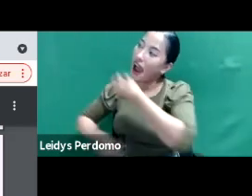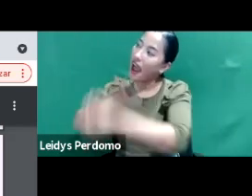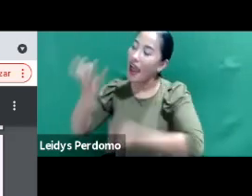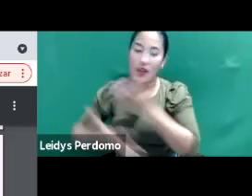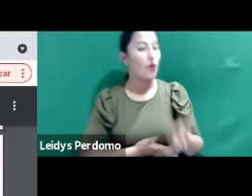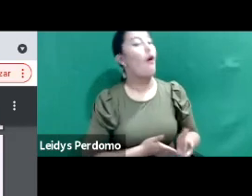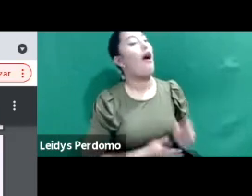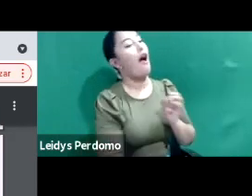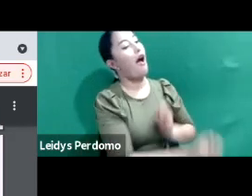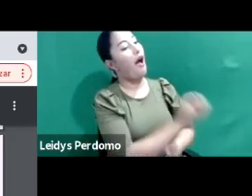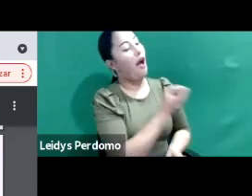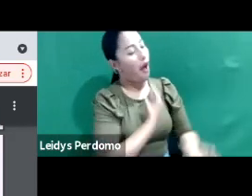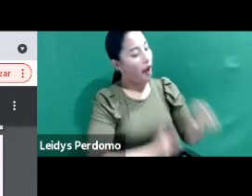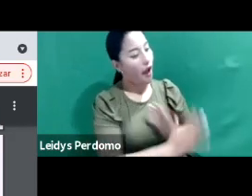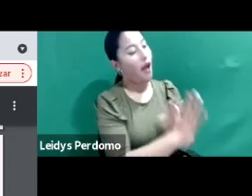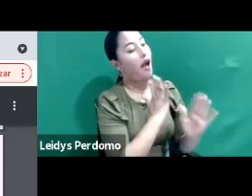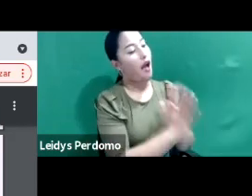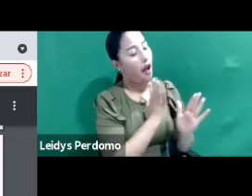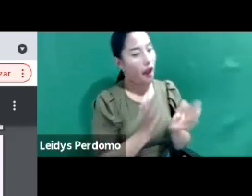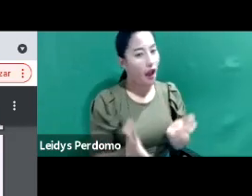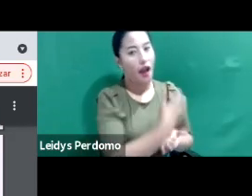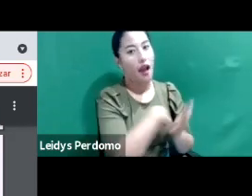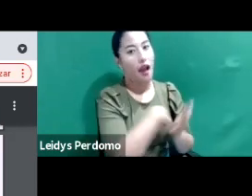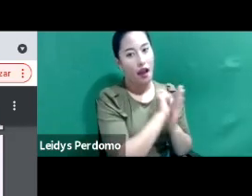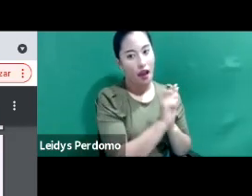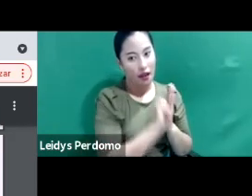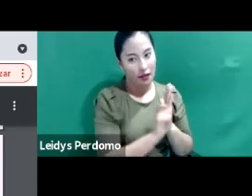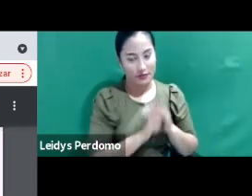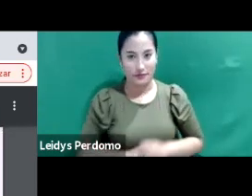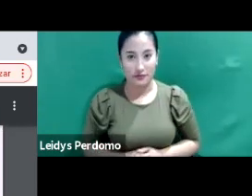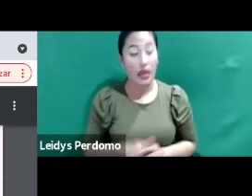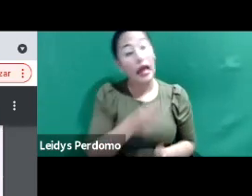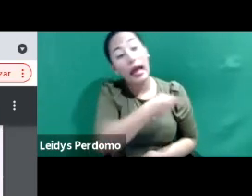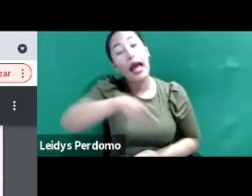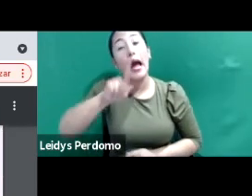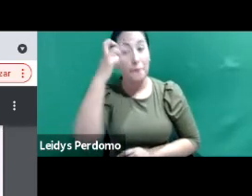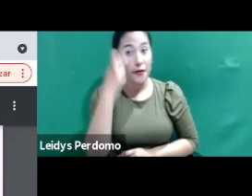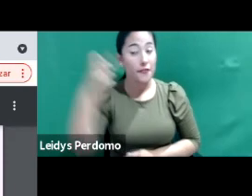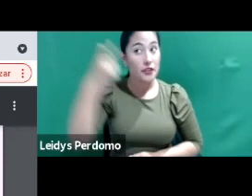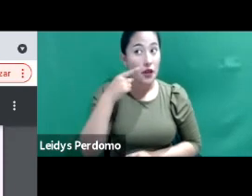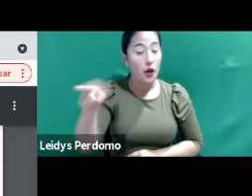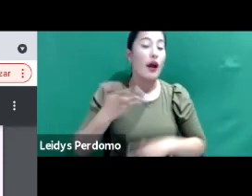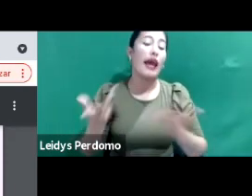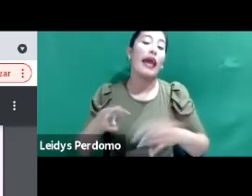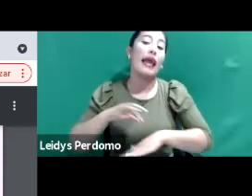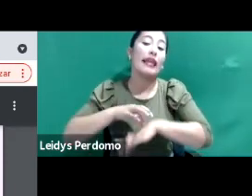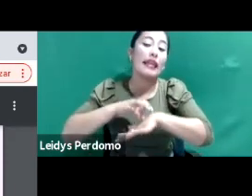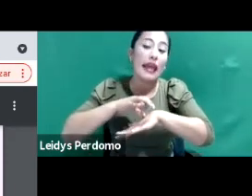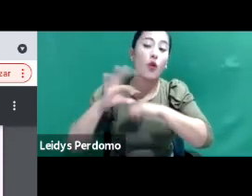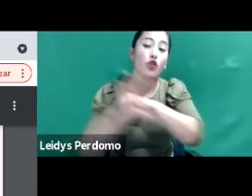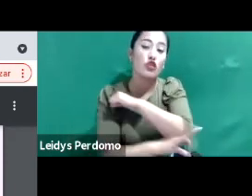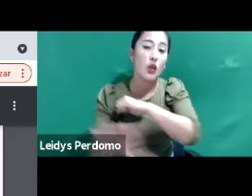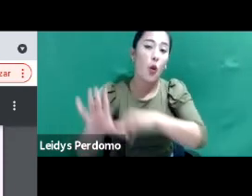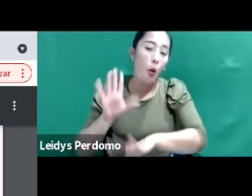toda esta parte. No solamente remitirlo a profesionales, que nos diga el neuropsicólogo que piensa, o que nos